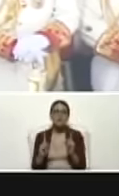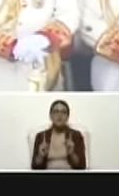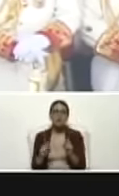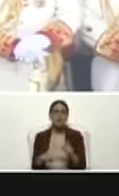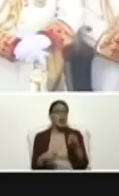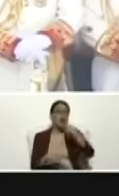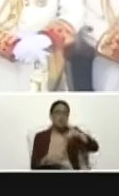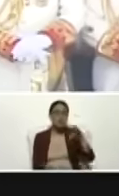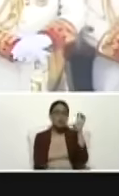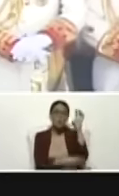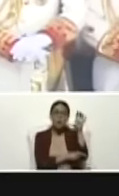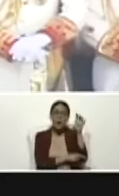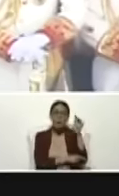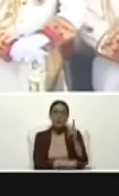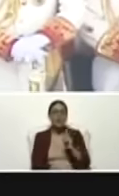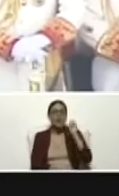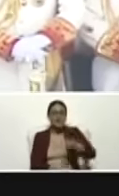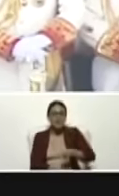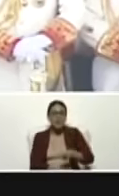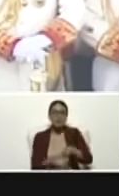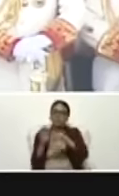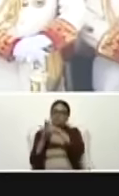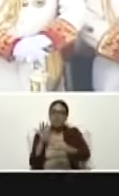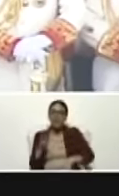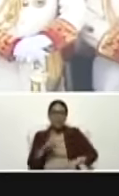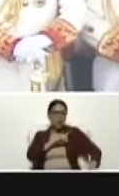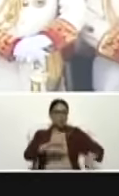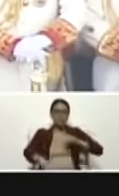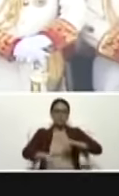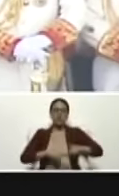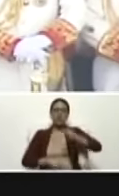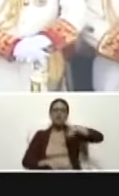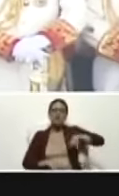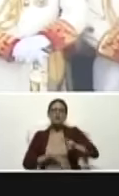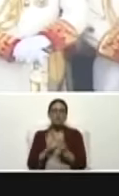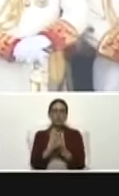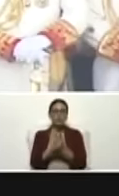patria a decidir lo que nos toque decidir.